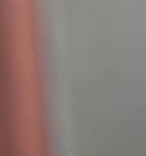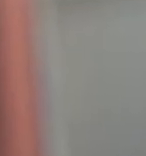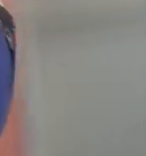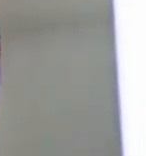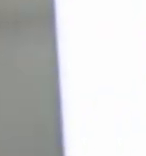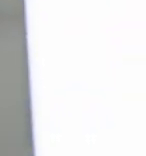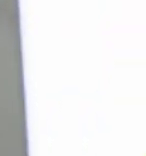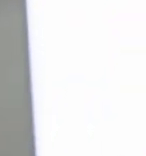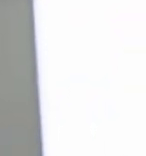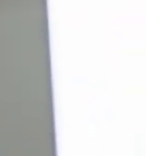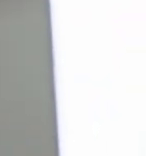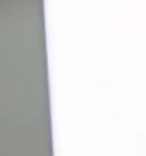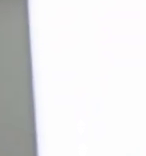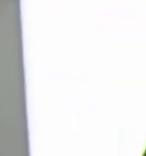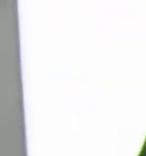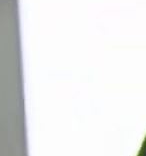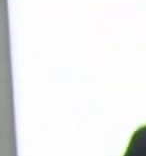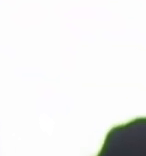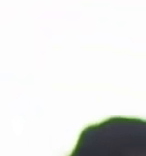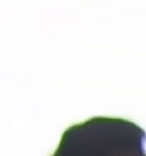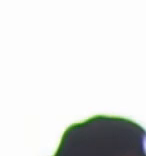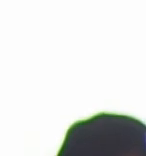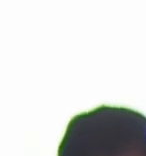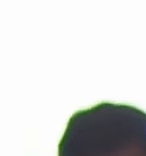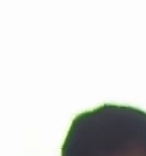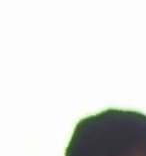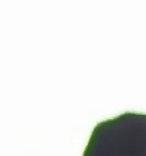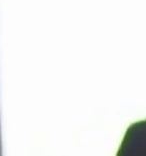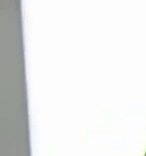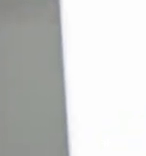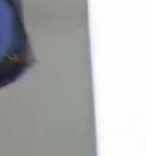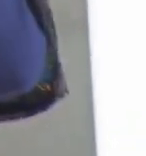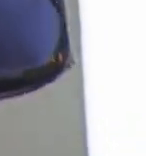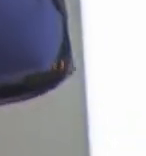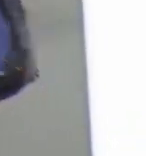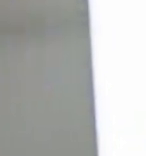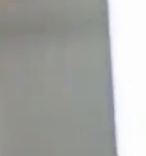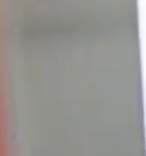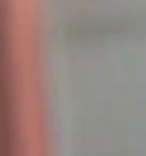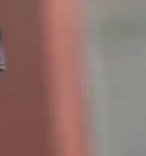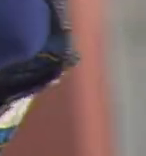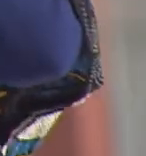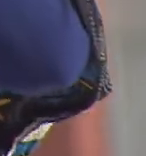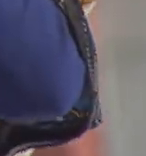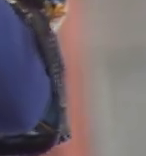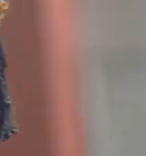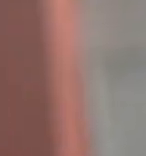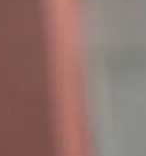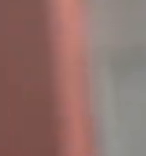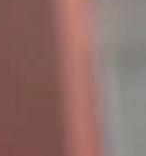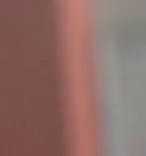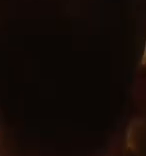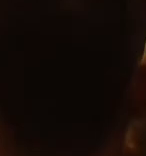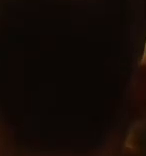A mi lado y en mano cuántas veces te rogué que por haberme de tu burla ya curado.